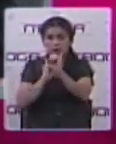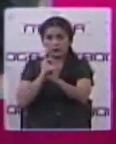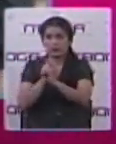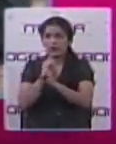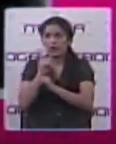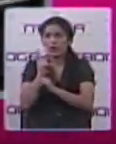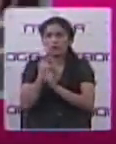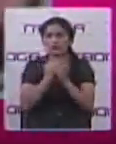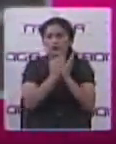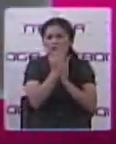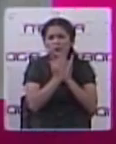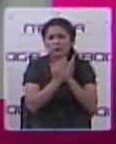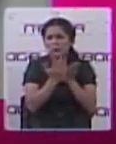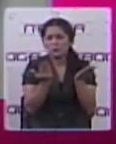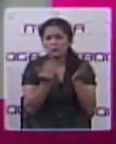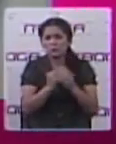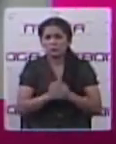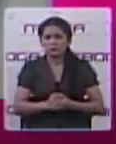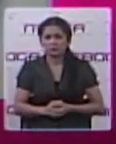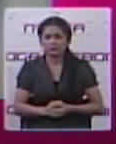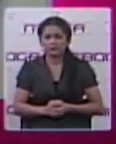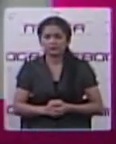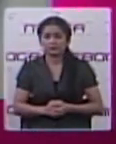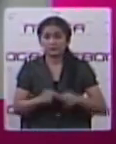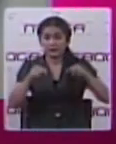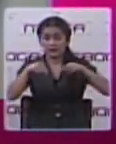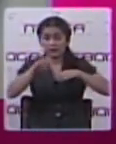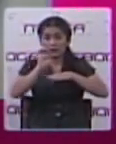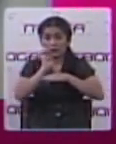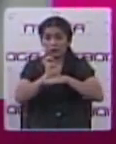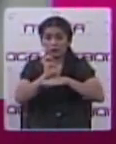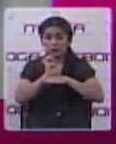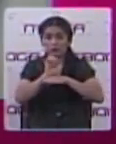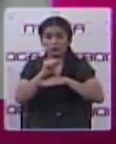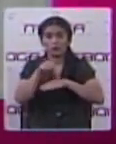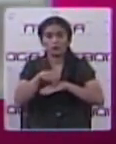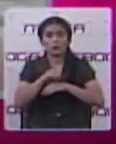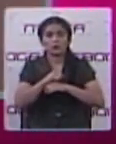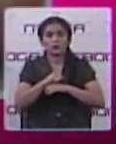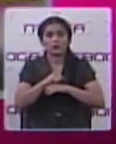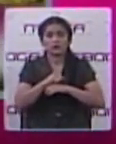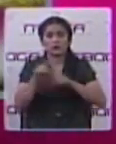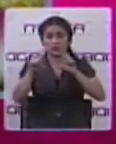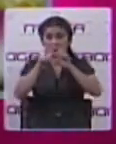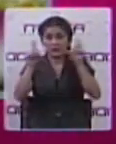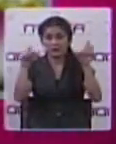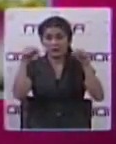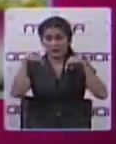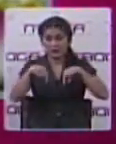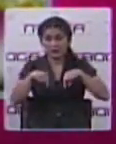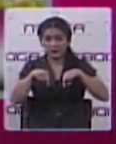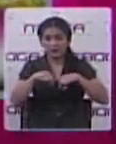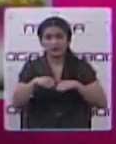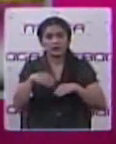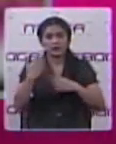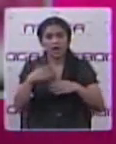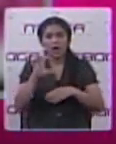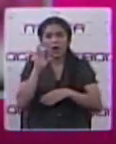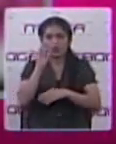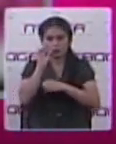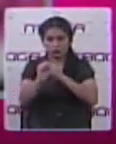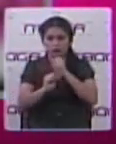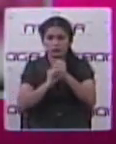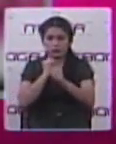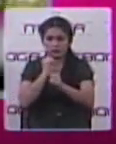mercado ecuatoriano? Bueno, en Ecuador tienen aproximadamente 8 años. Iniciamos con Coldwell Banker, del cual hice parte